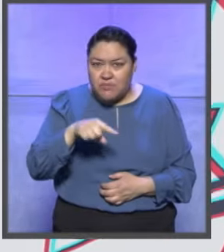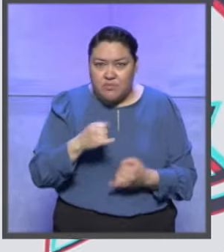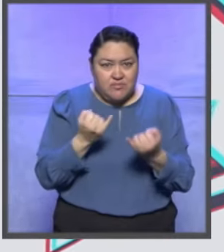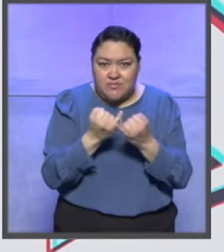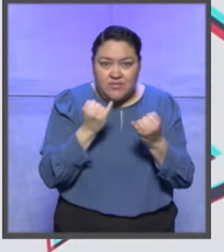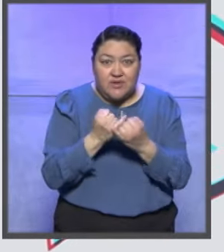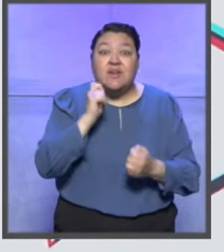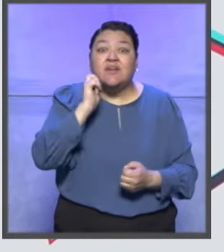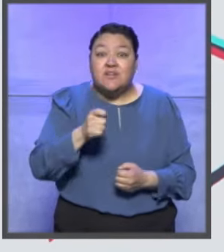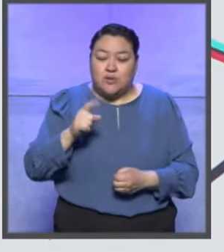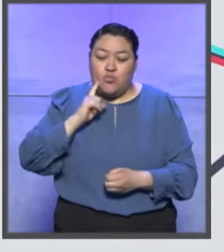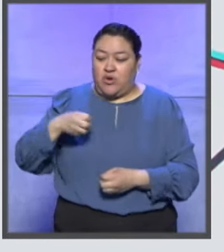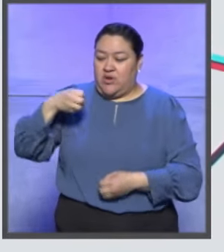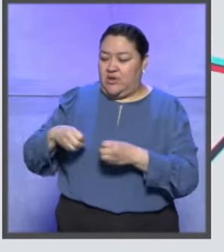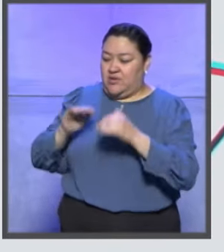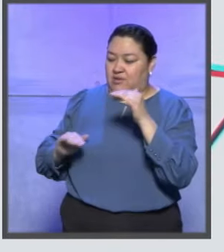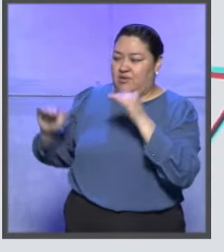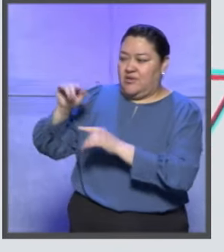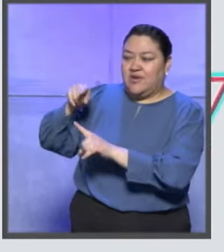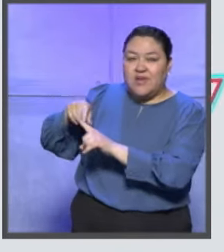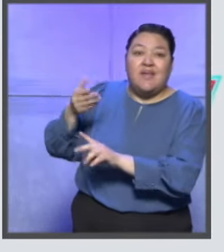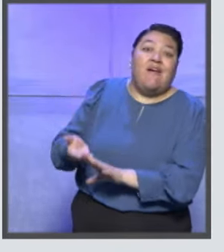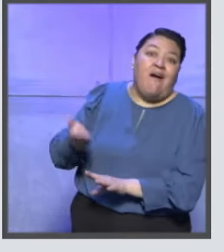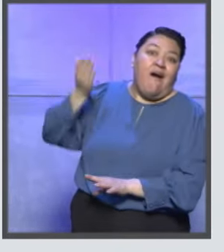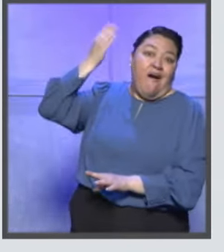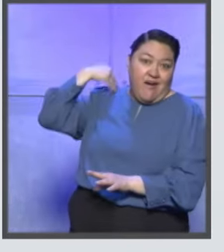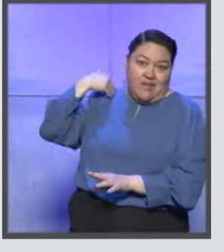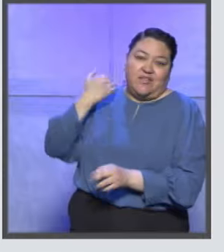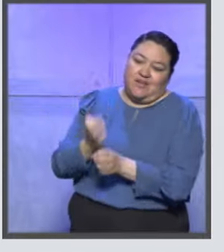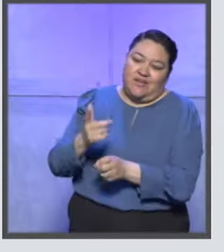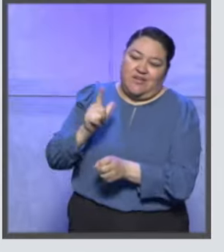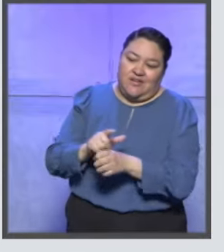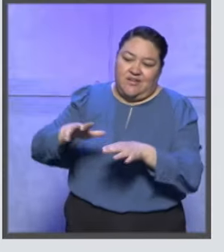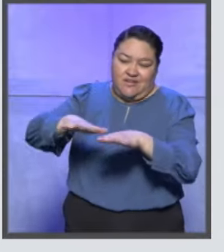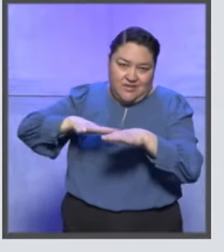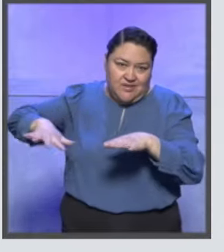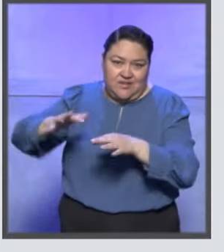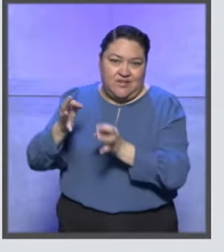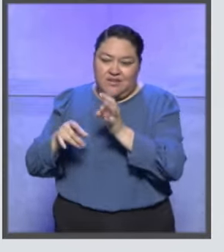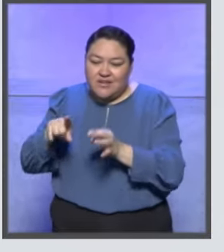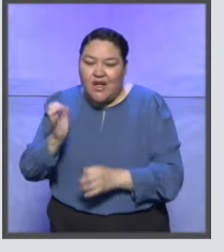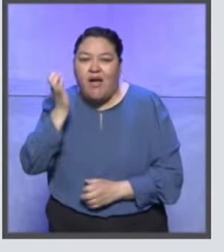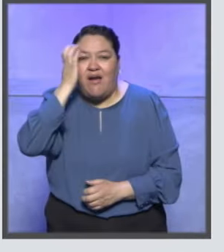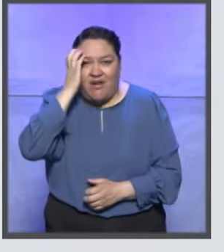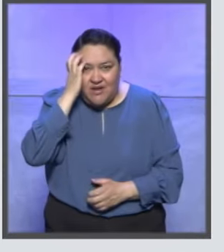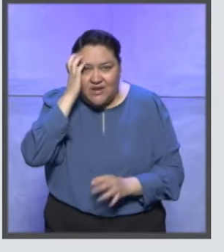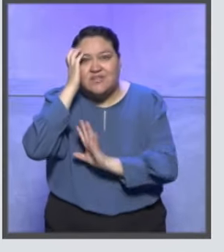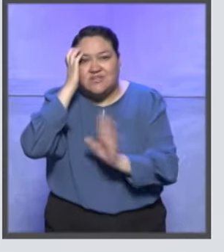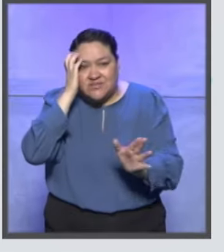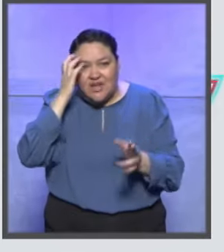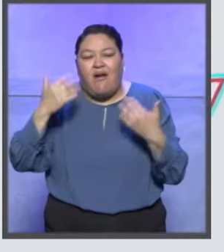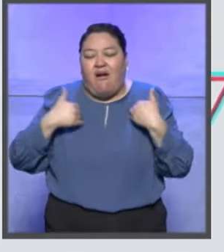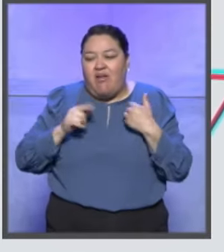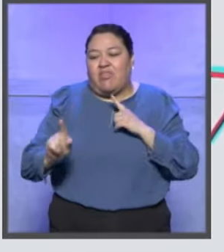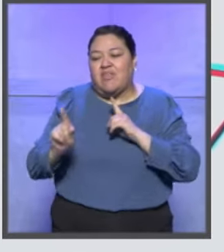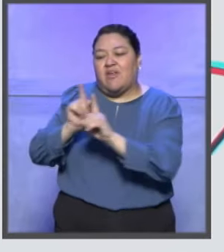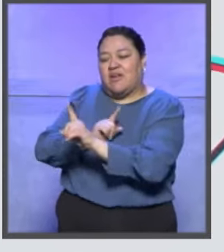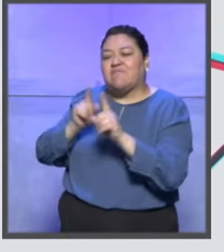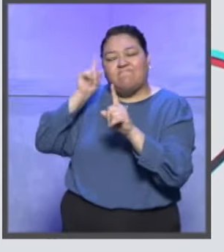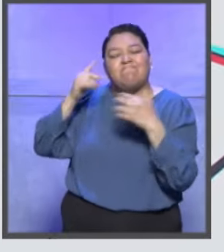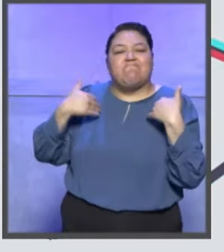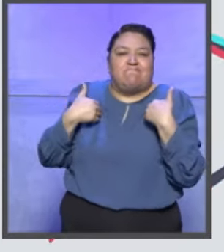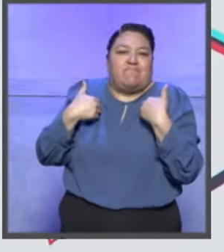está en que la magistrada Soto, al haber conformado parte de un órgano electoral local, sabe de lo que hablamos y sabe a lo